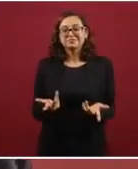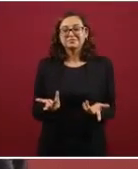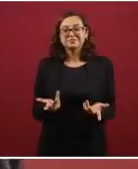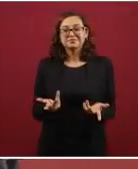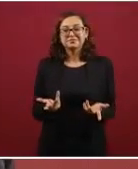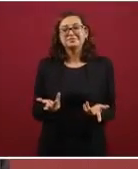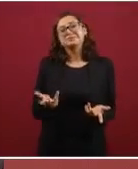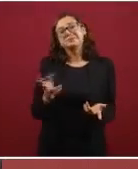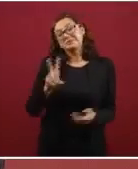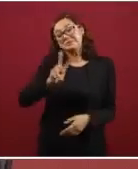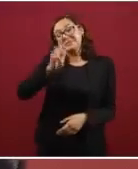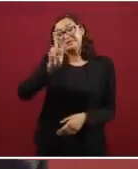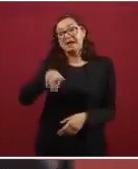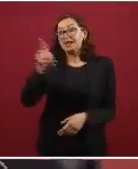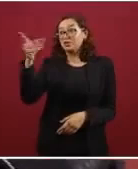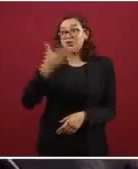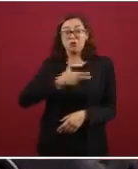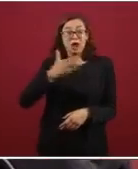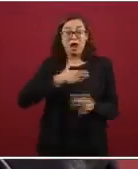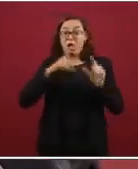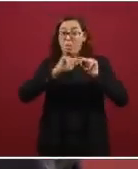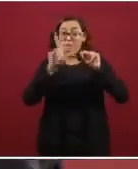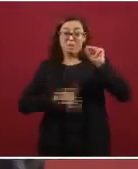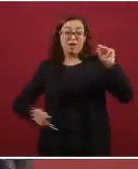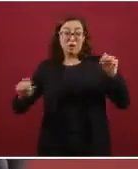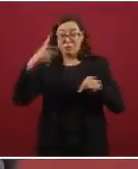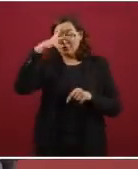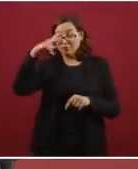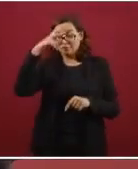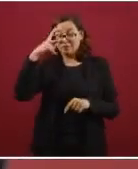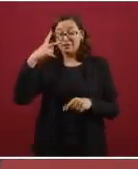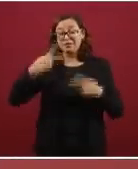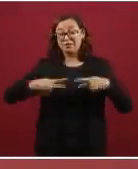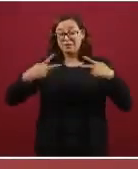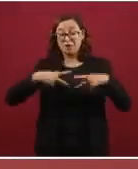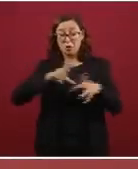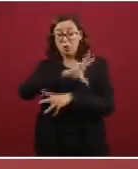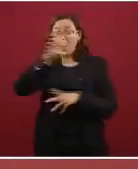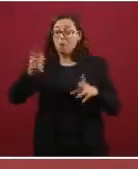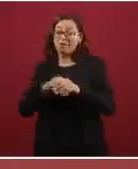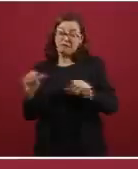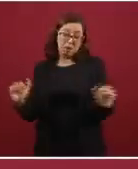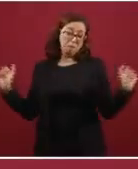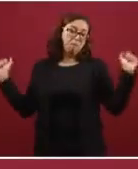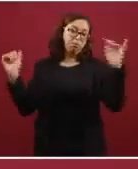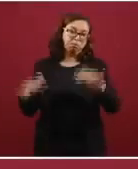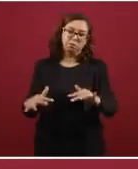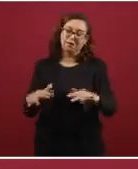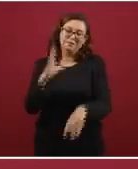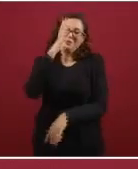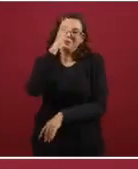los mexicanos en el Zócalo, pero sí va a haber una transmisión